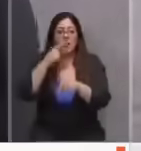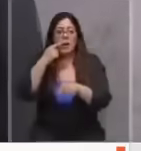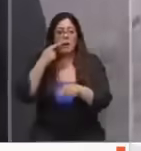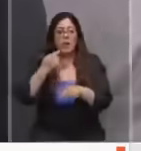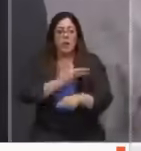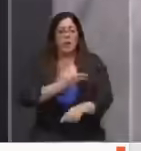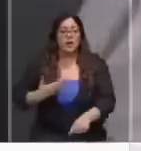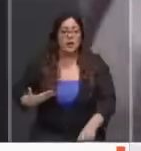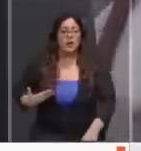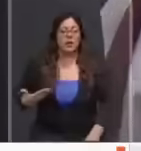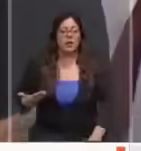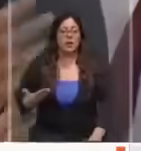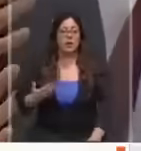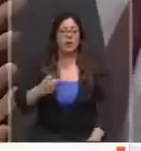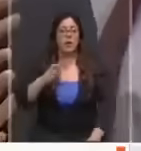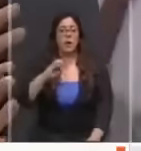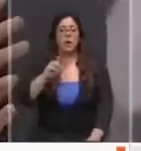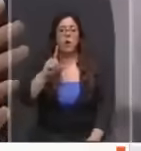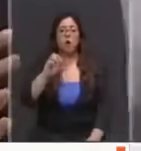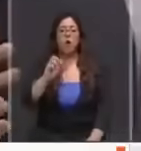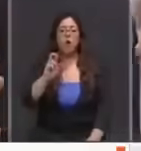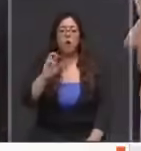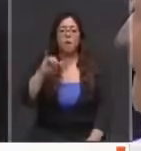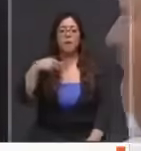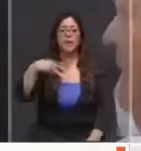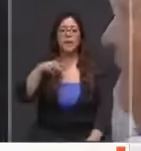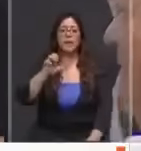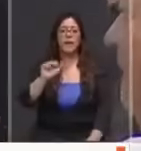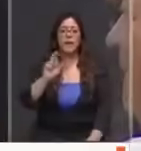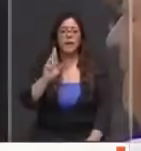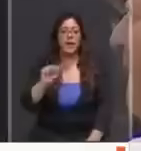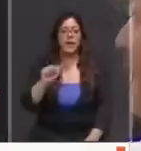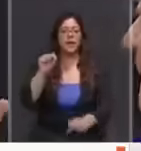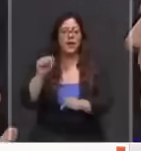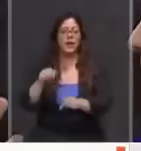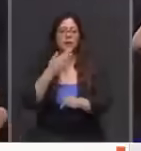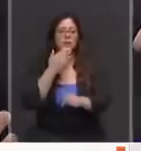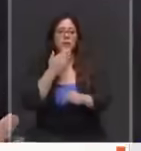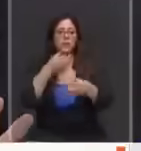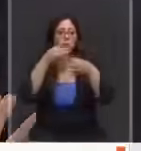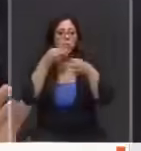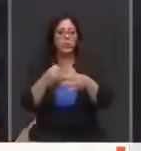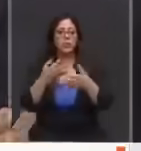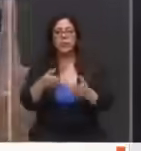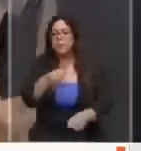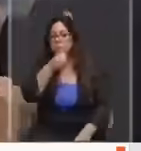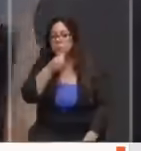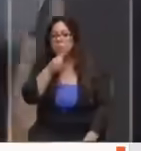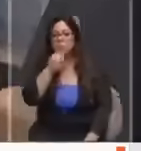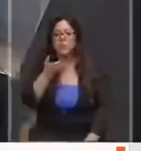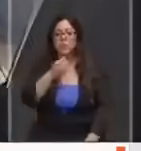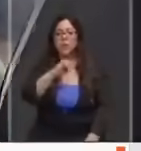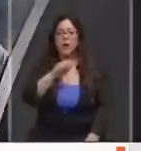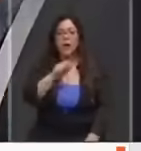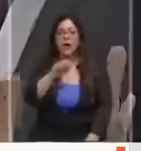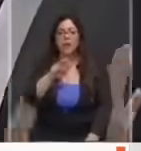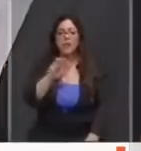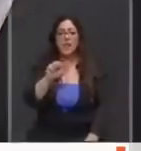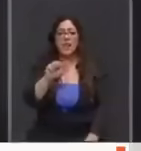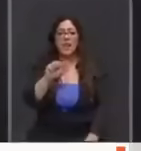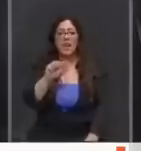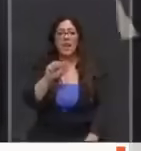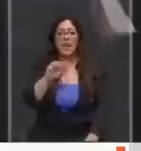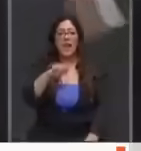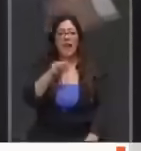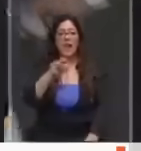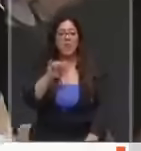presidente, Polo Piñera también, que lo están... Justamente con los periodistas, con Javiera, Nicolás Mesías también, que han